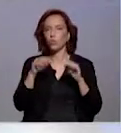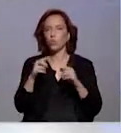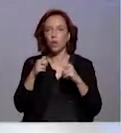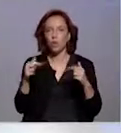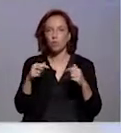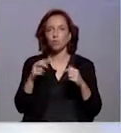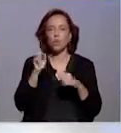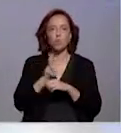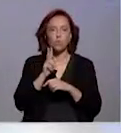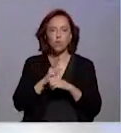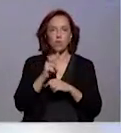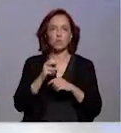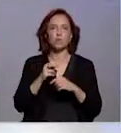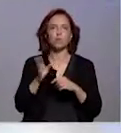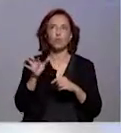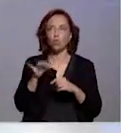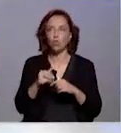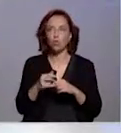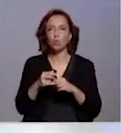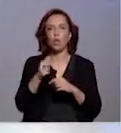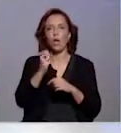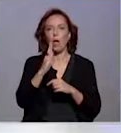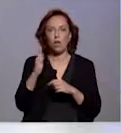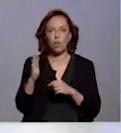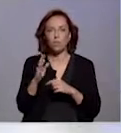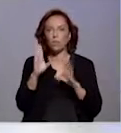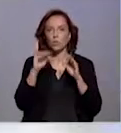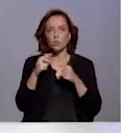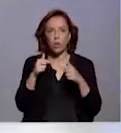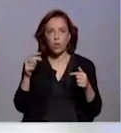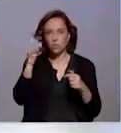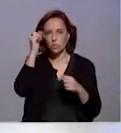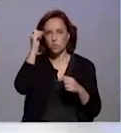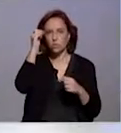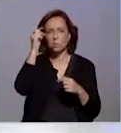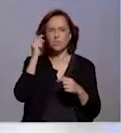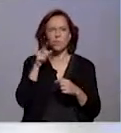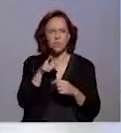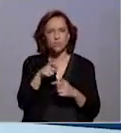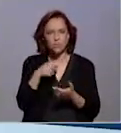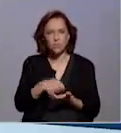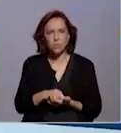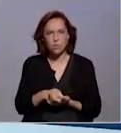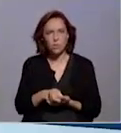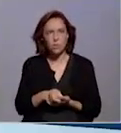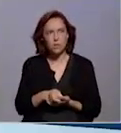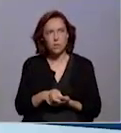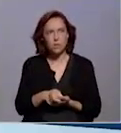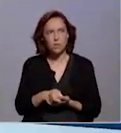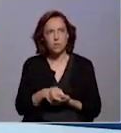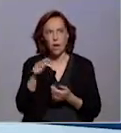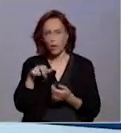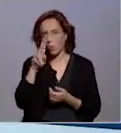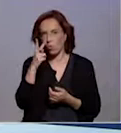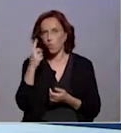en el día a día con nuestros celulares las aplicaciones y bueno y entonces hoy se hace paga a federico en